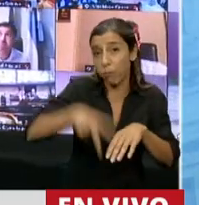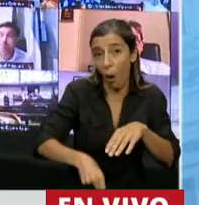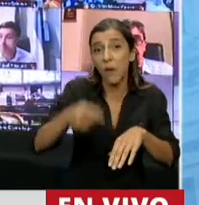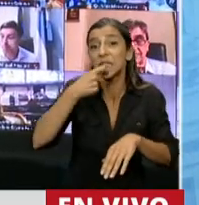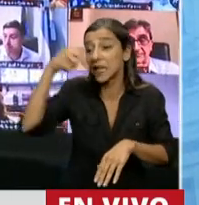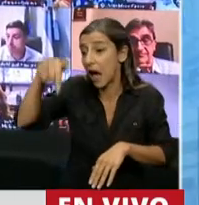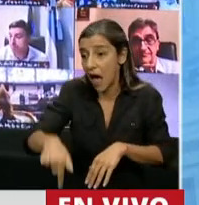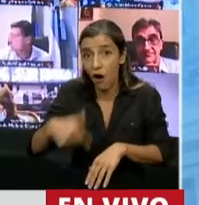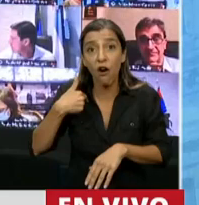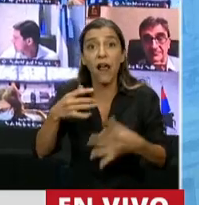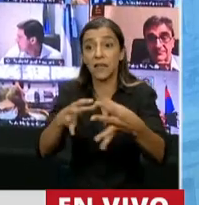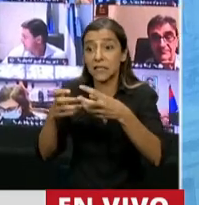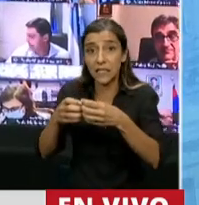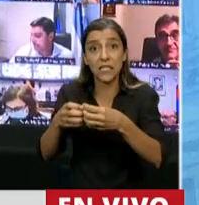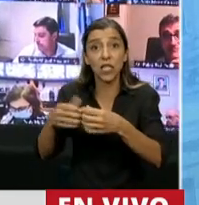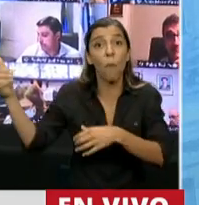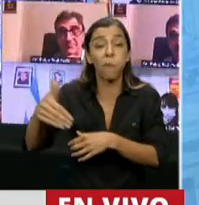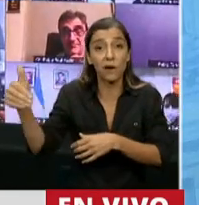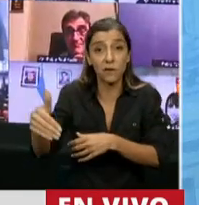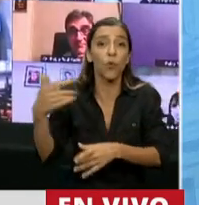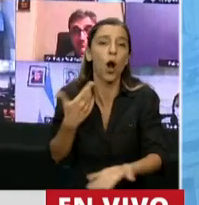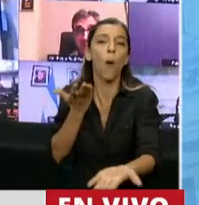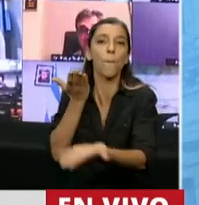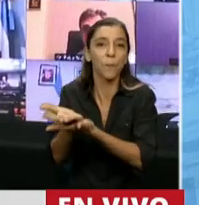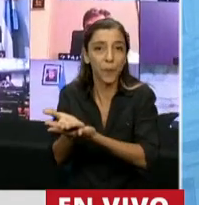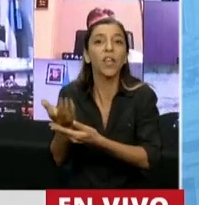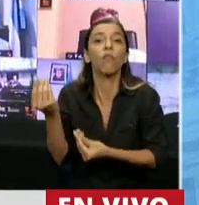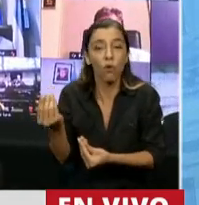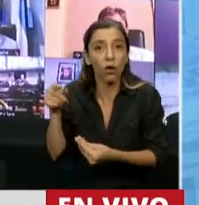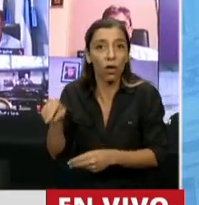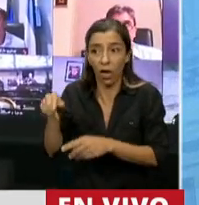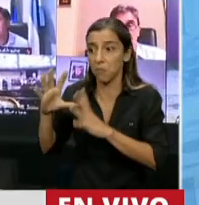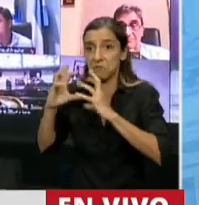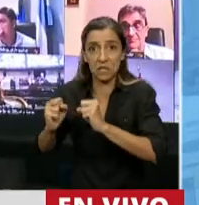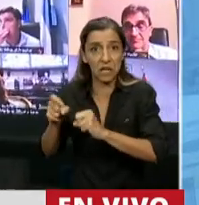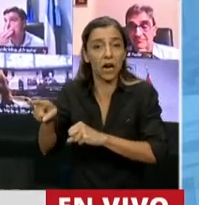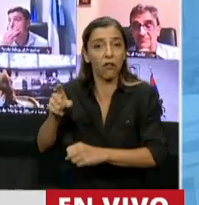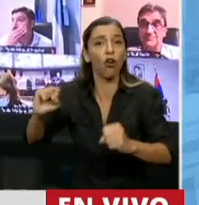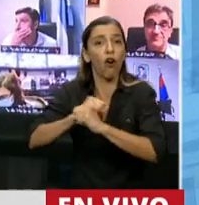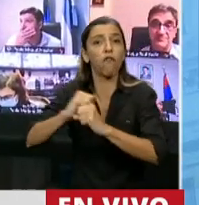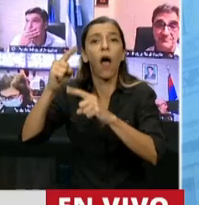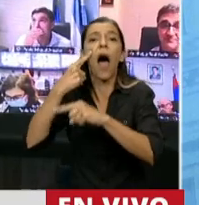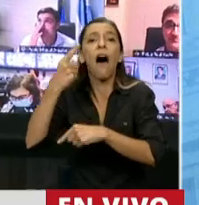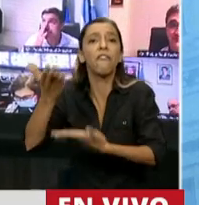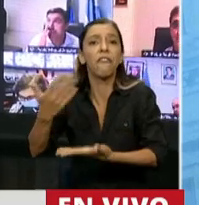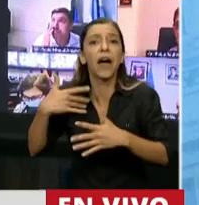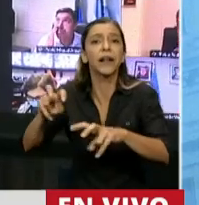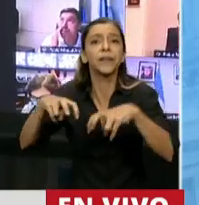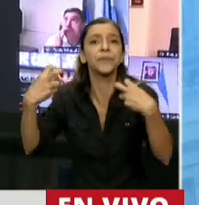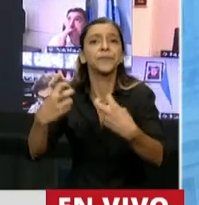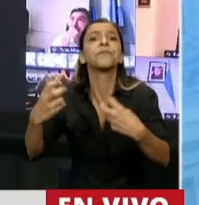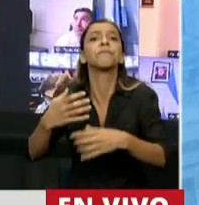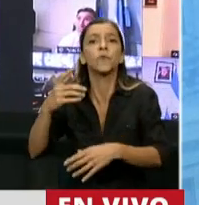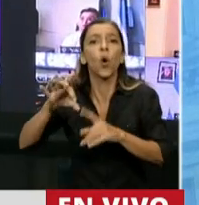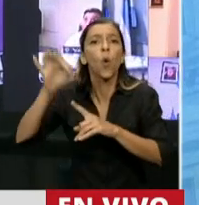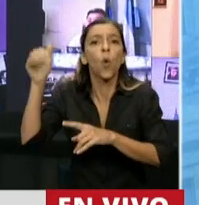le pido que a través de la Secretaría Parlamentaria confirme si existe quórum en esta sesión.